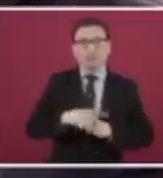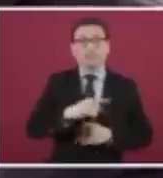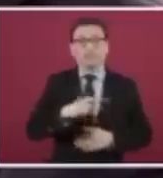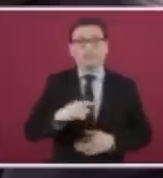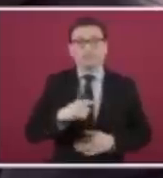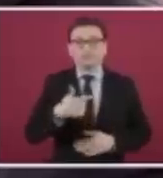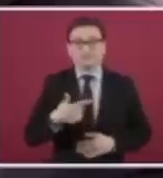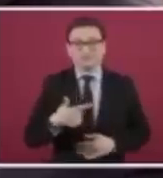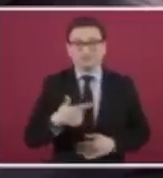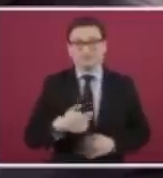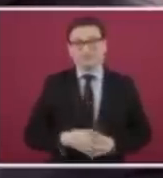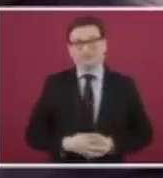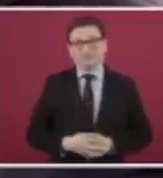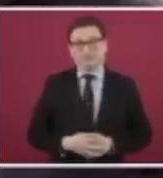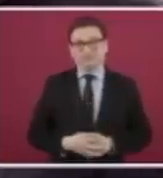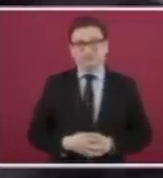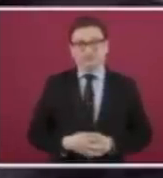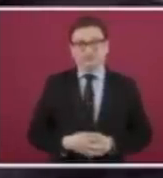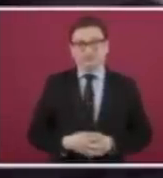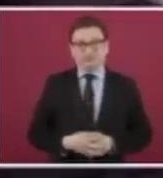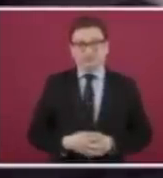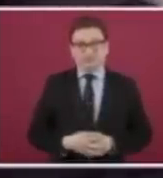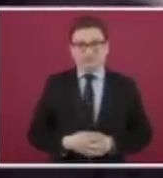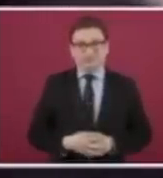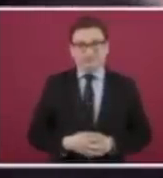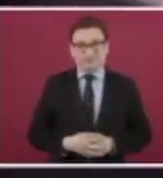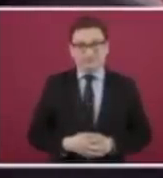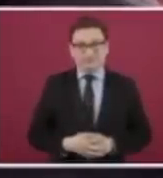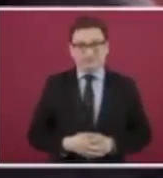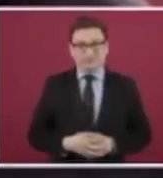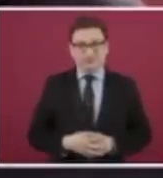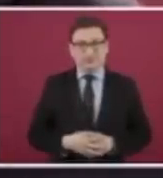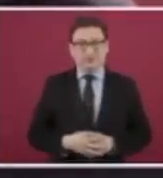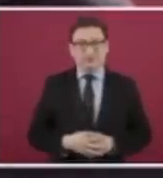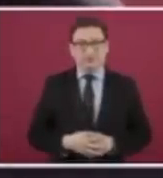-7 en 36 años